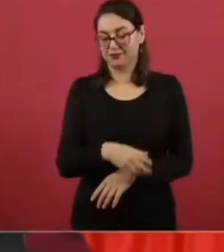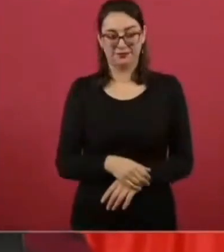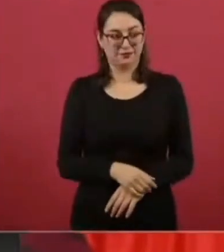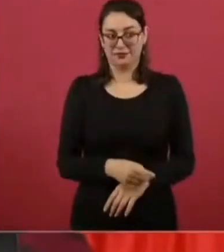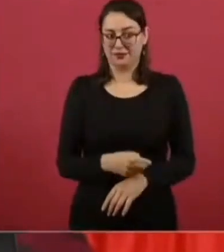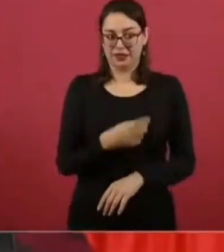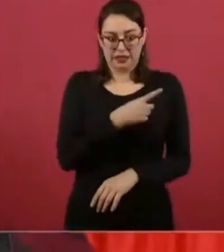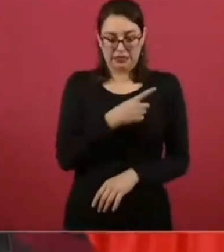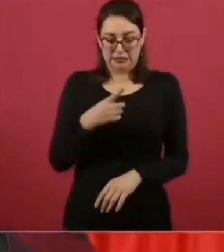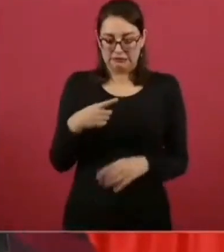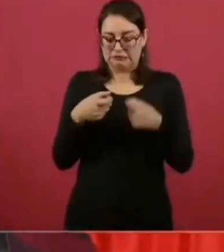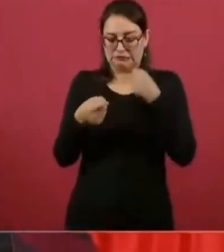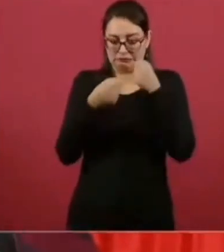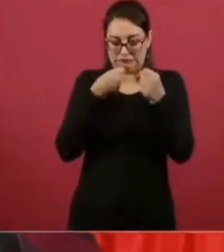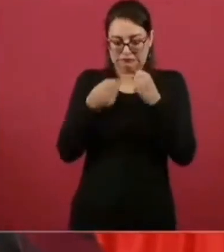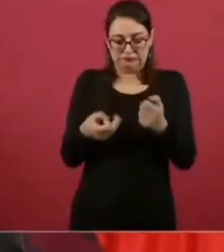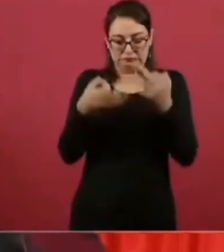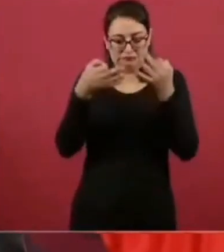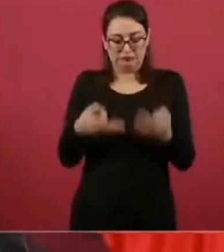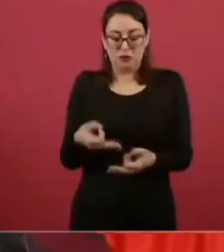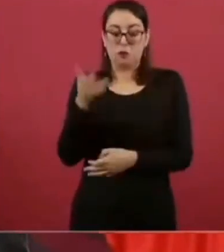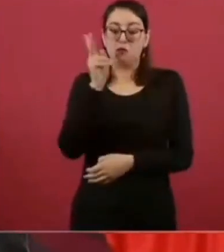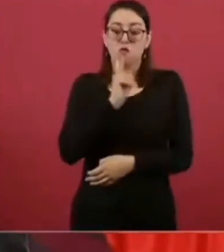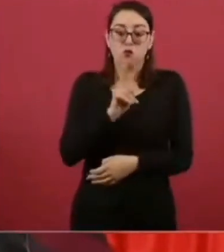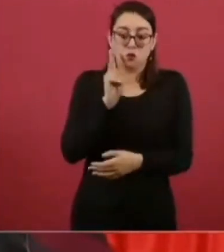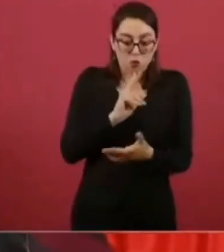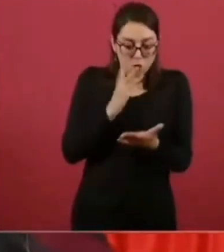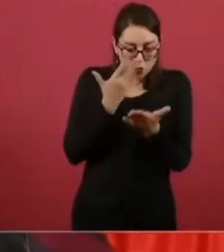pruebas, porque es calumnia,